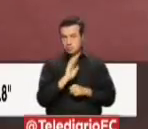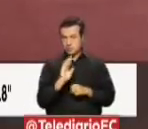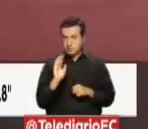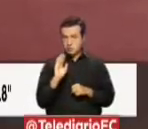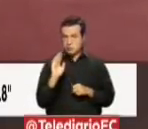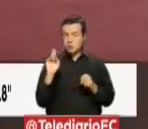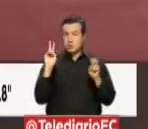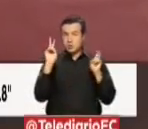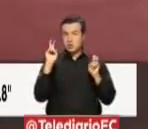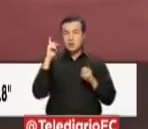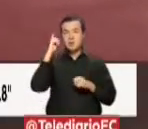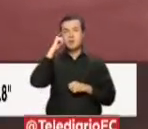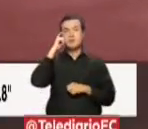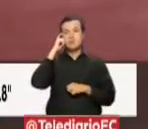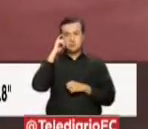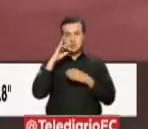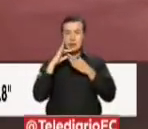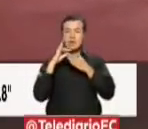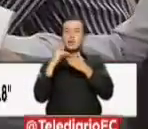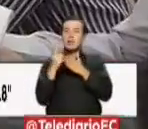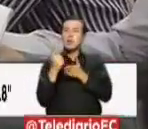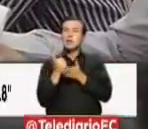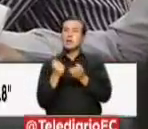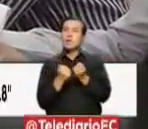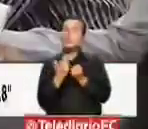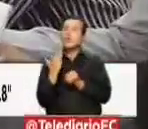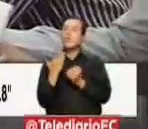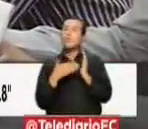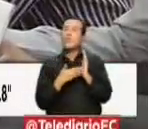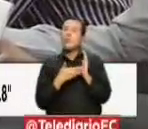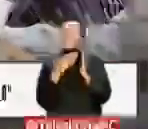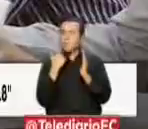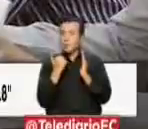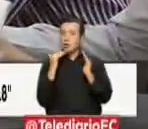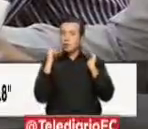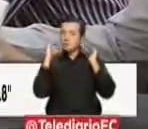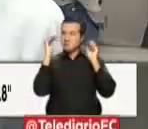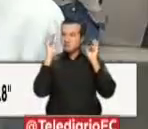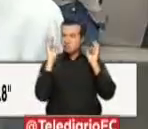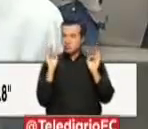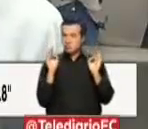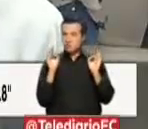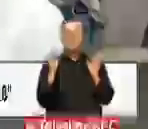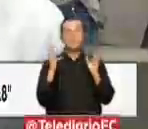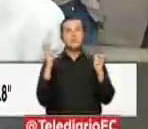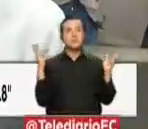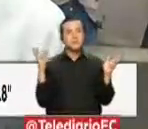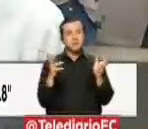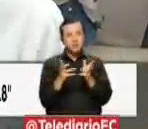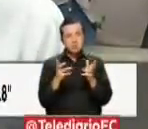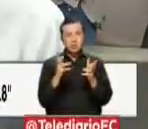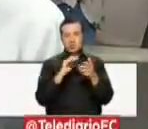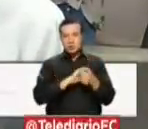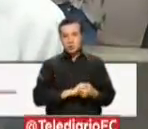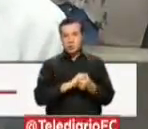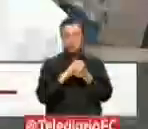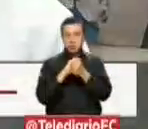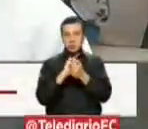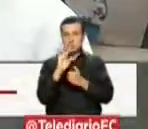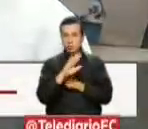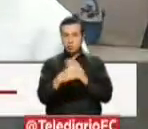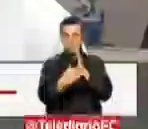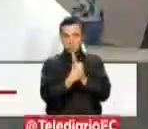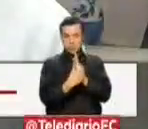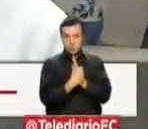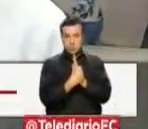Los llamados mentores les guían en cómo perfeccionar su modelo para llevarlo a buen puerto. Y queremos de una otra forma conectar estos pequeños módulos